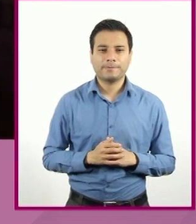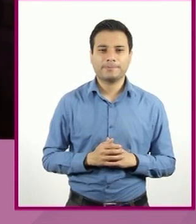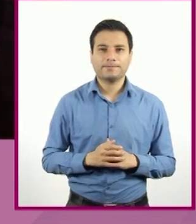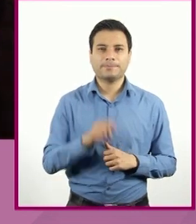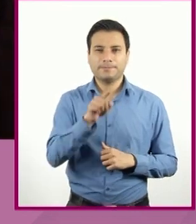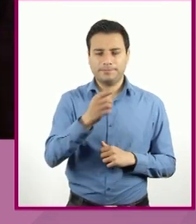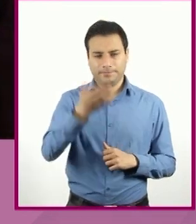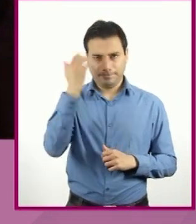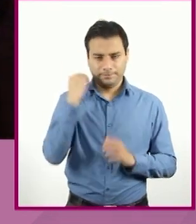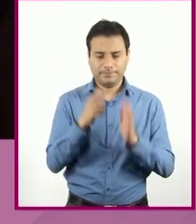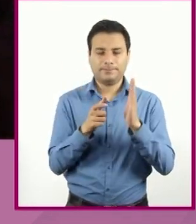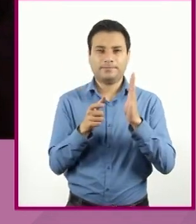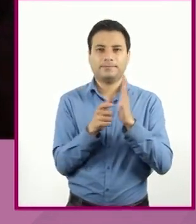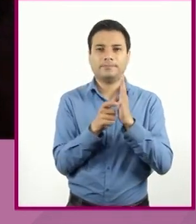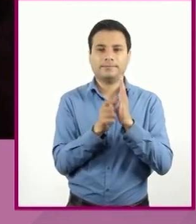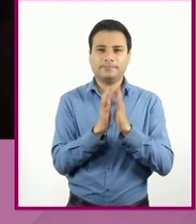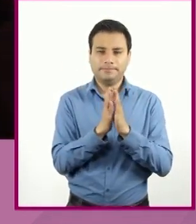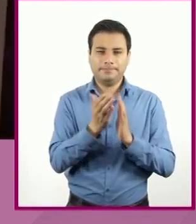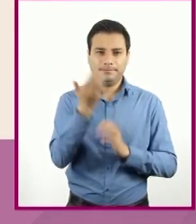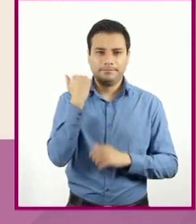favor.